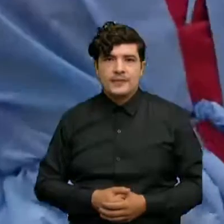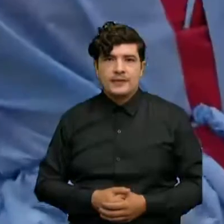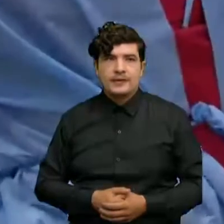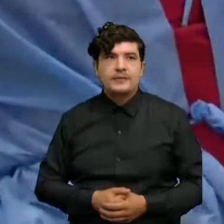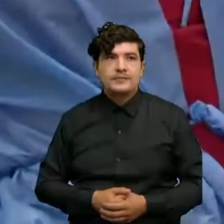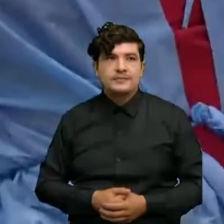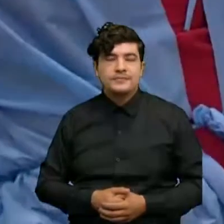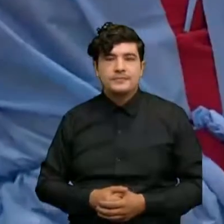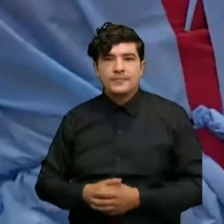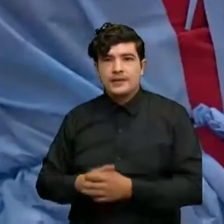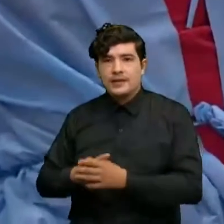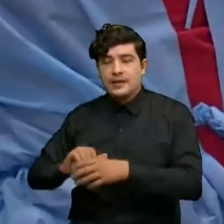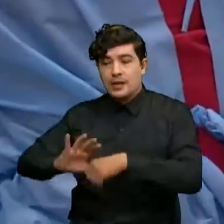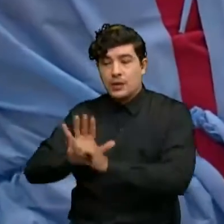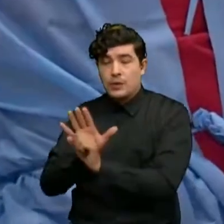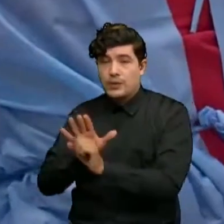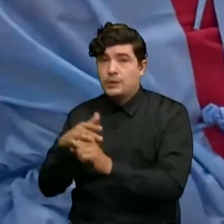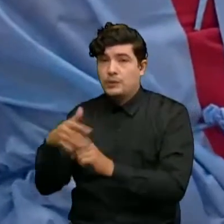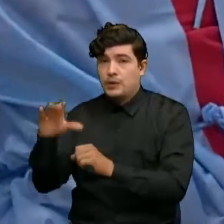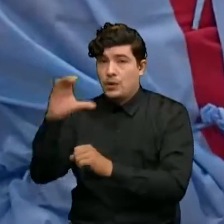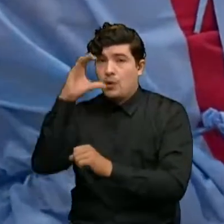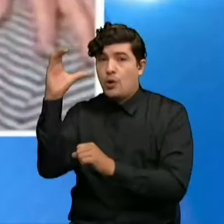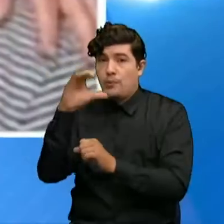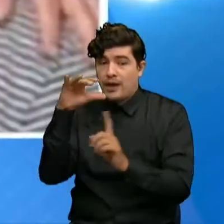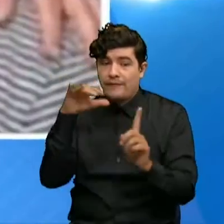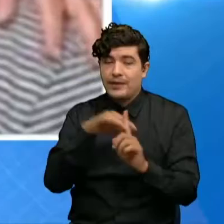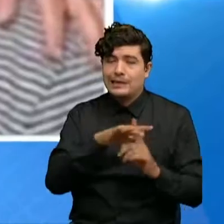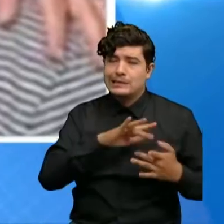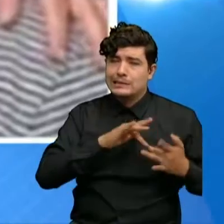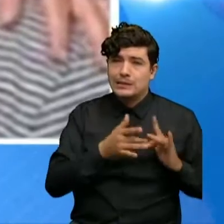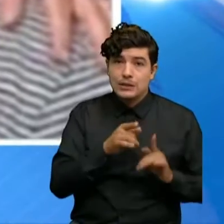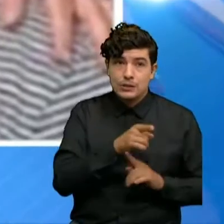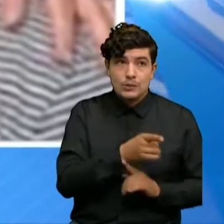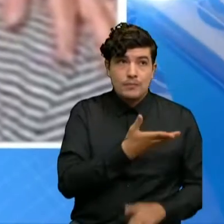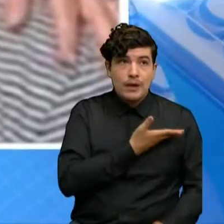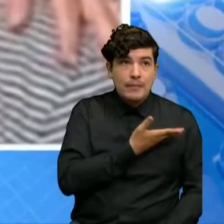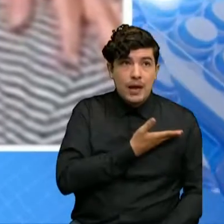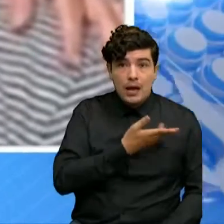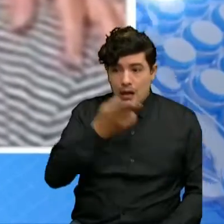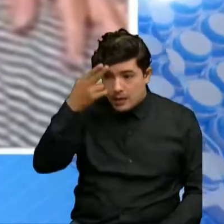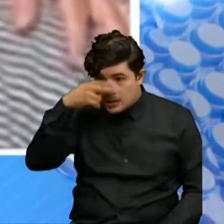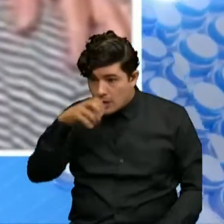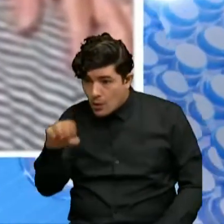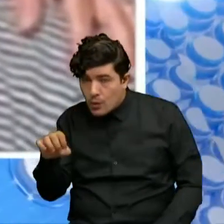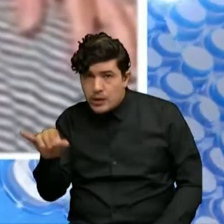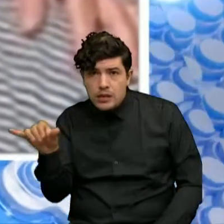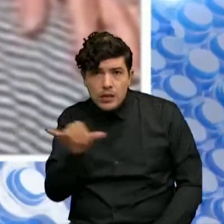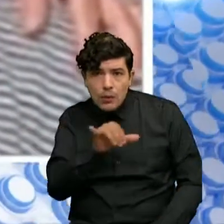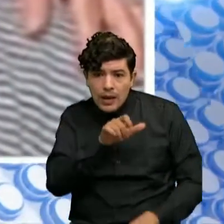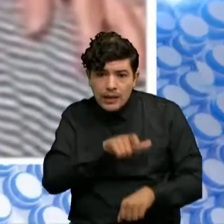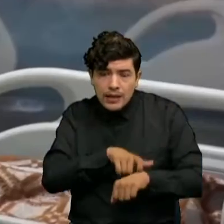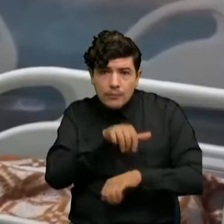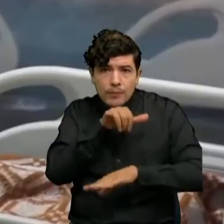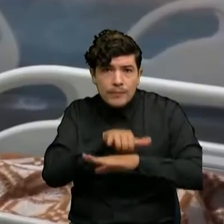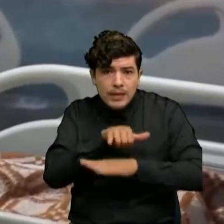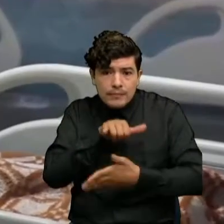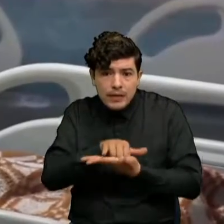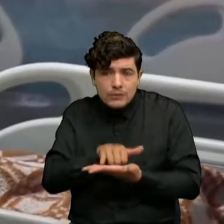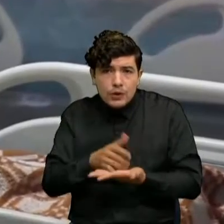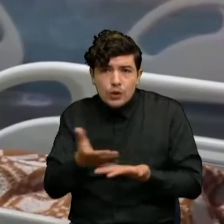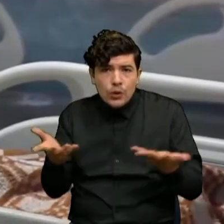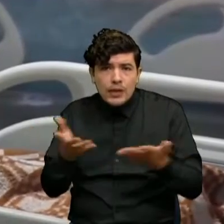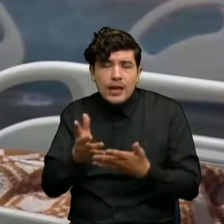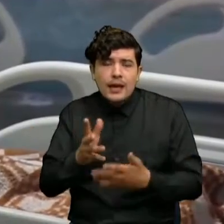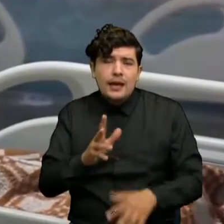el hobbit sigue dejando dolor en colombia esta vez una madre y su hijo fallecieron prácticamente al mismo tiempo en valledupar después de